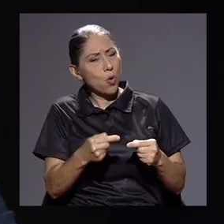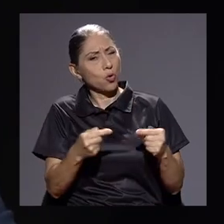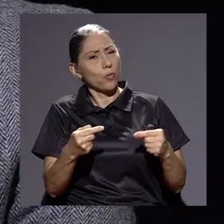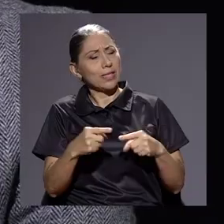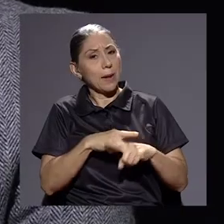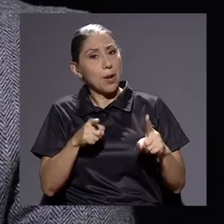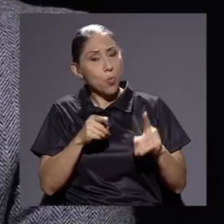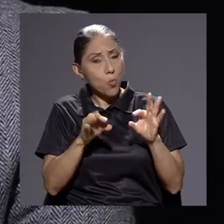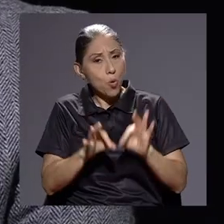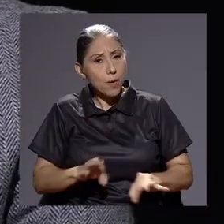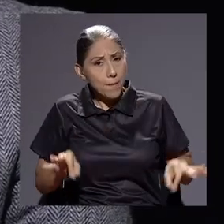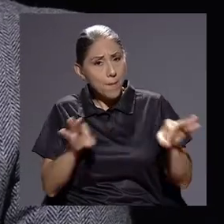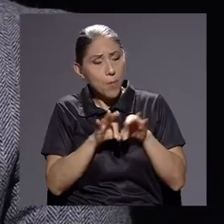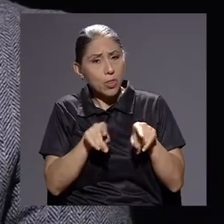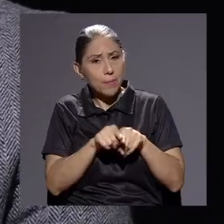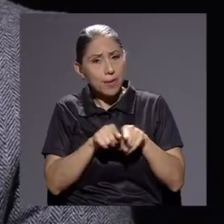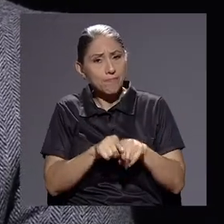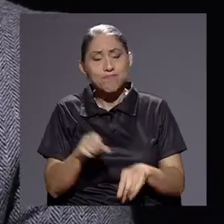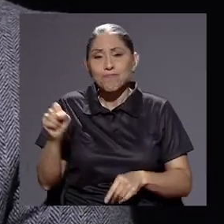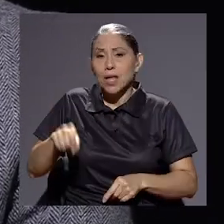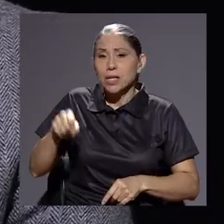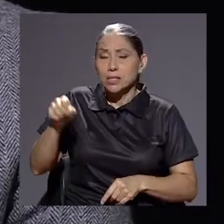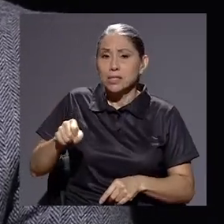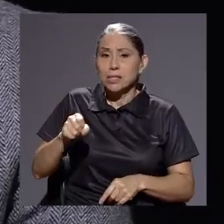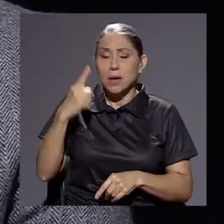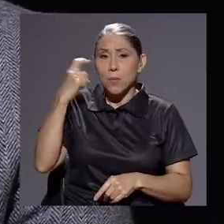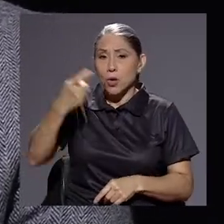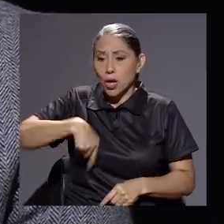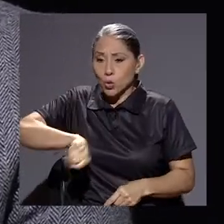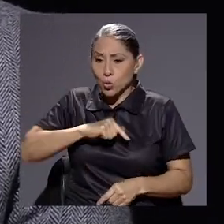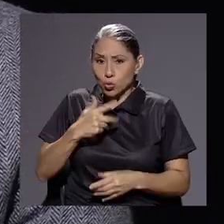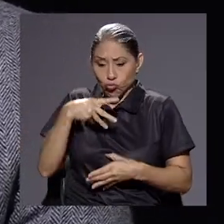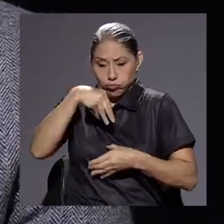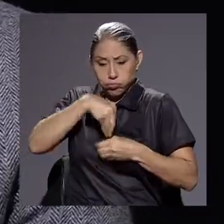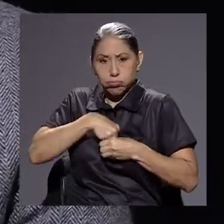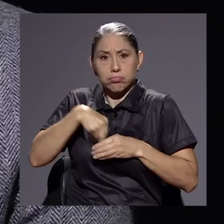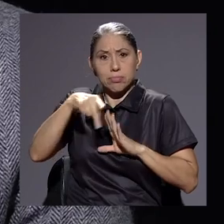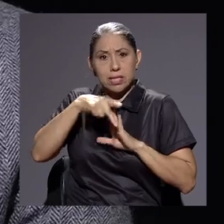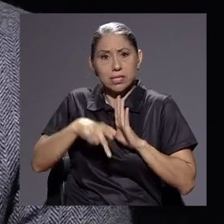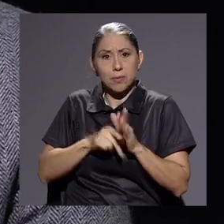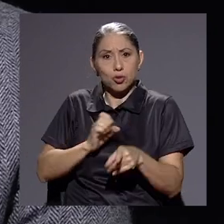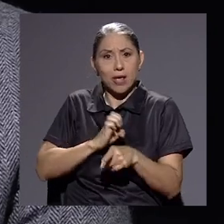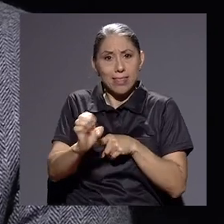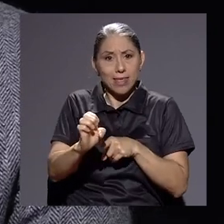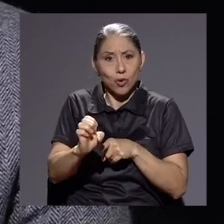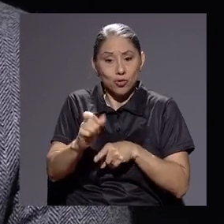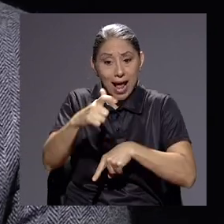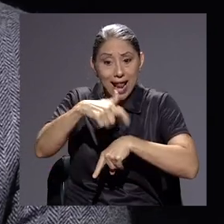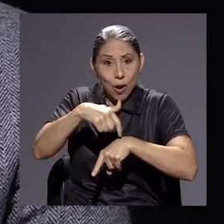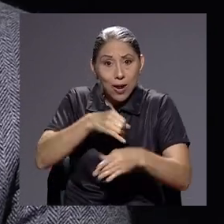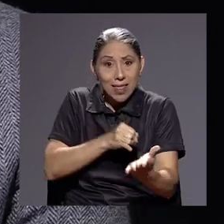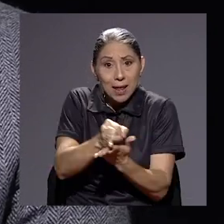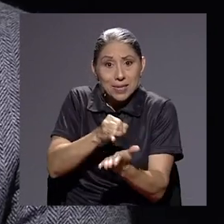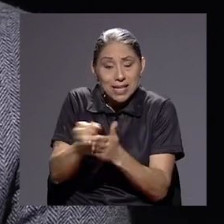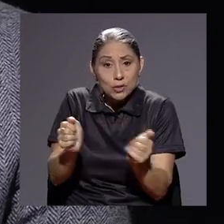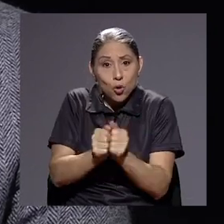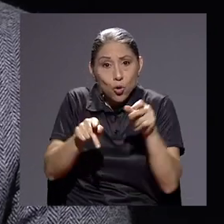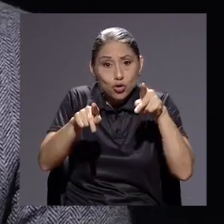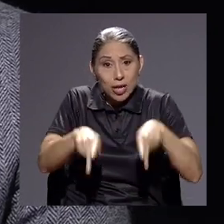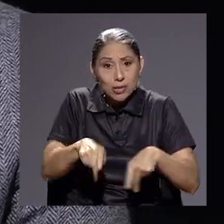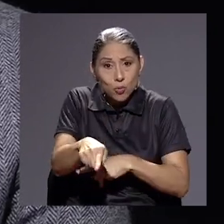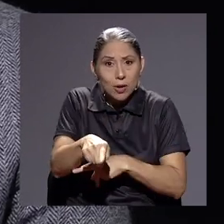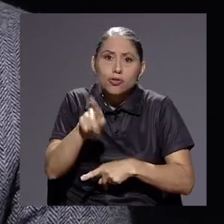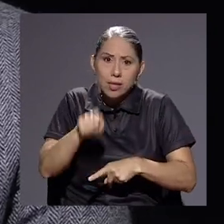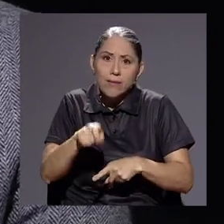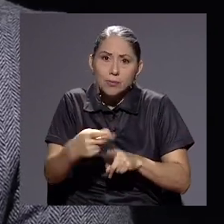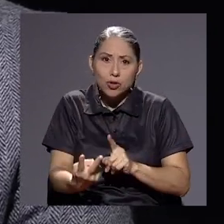también. Claro, porque no podemos quitarnos los principios éticos a la hora de la investigación con seres humanos, y sobre todo con